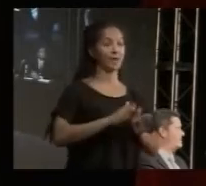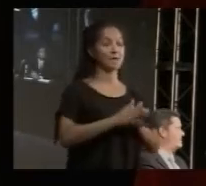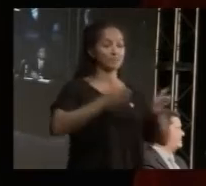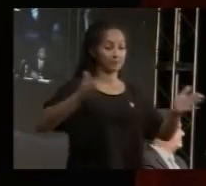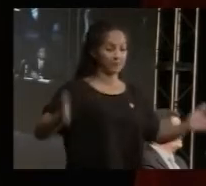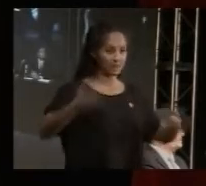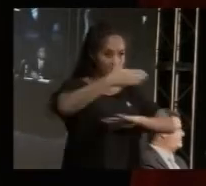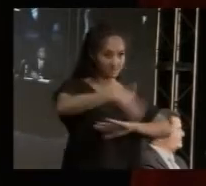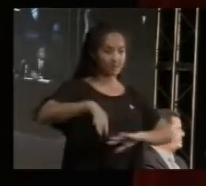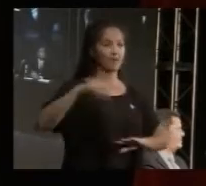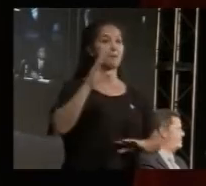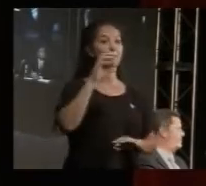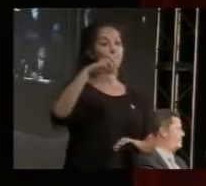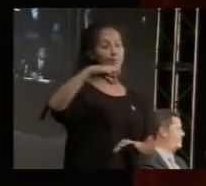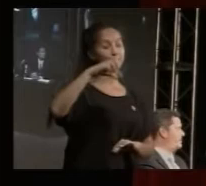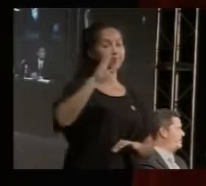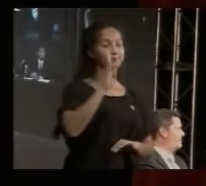Parera, entre